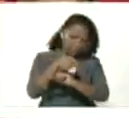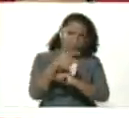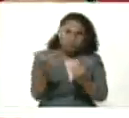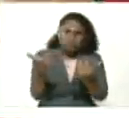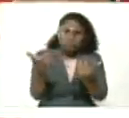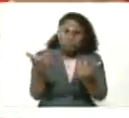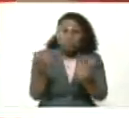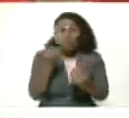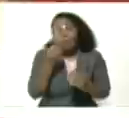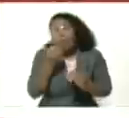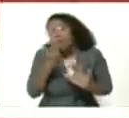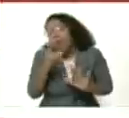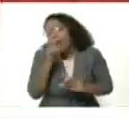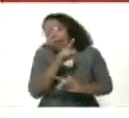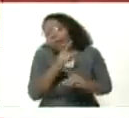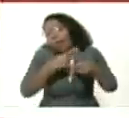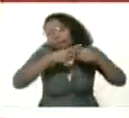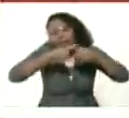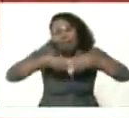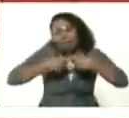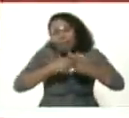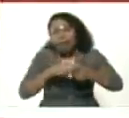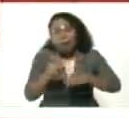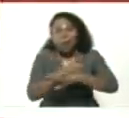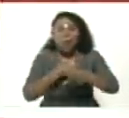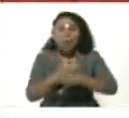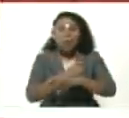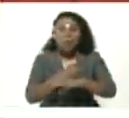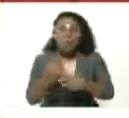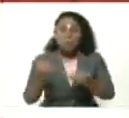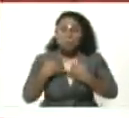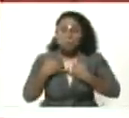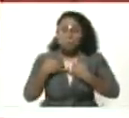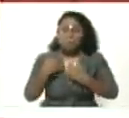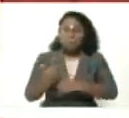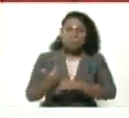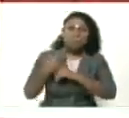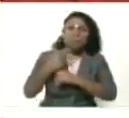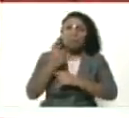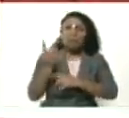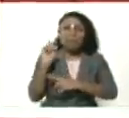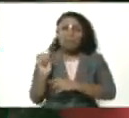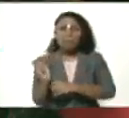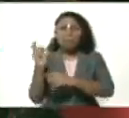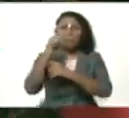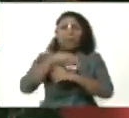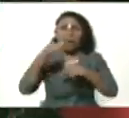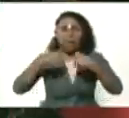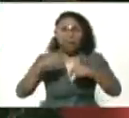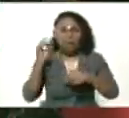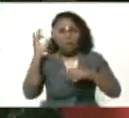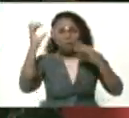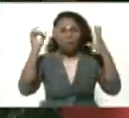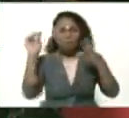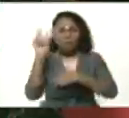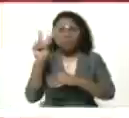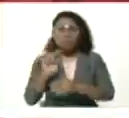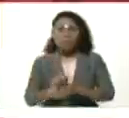Pero bueno, ahí está enredado el gobierno colombiano. Hicieron un autoatentado en un cuartel, dijeron inmediatamente que había sido desde Venezuela.